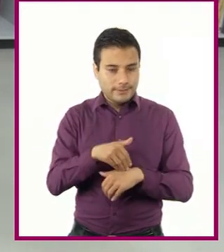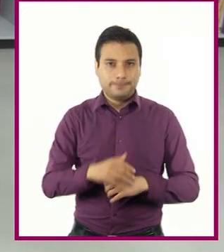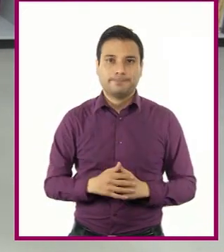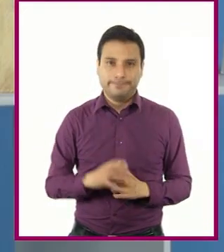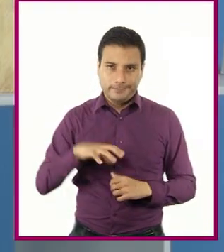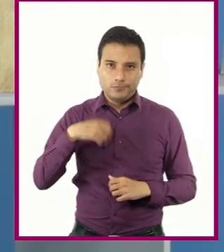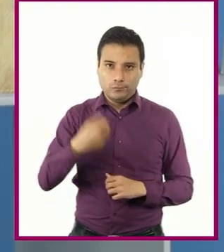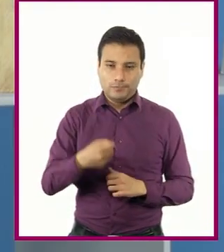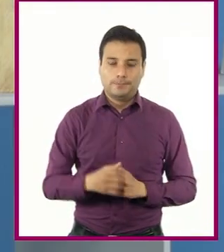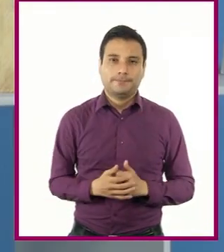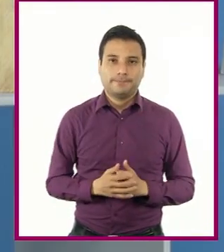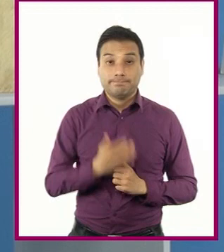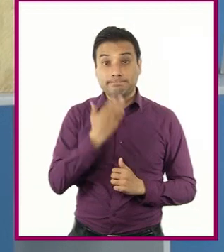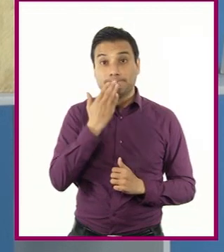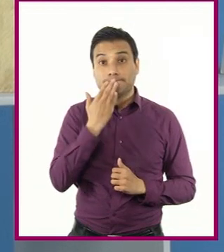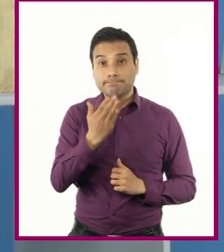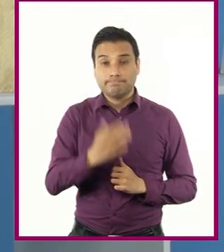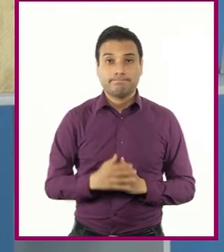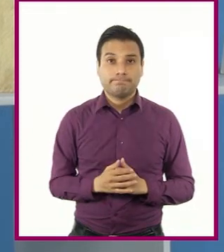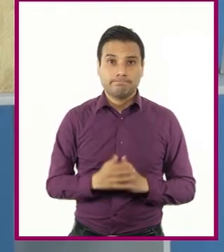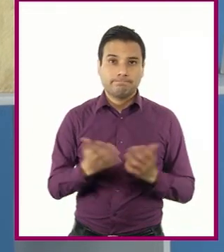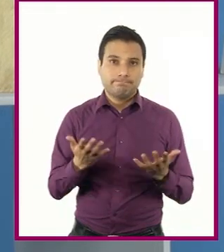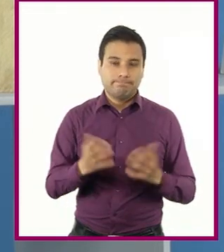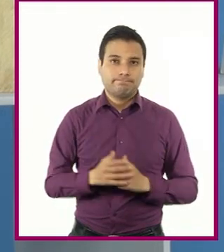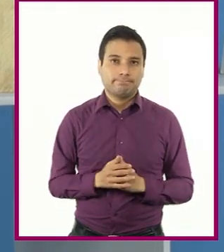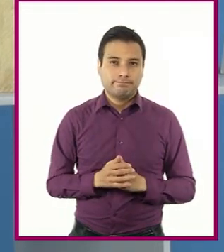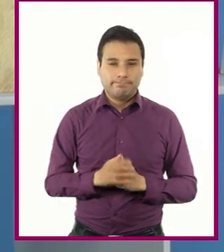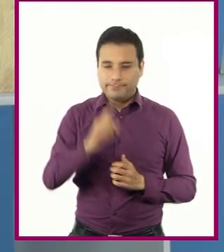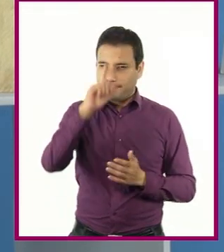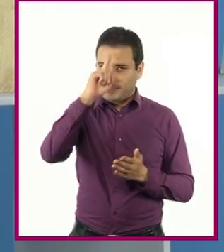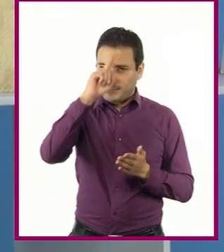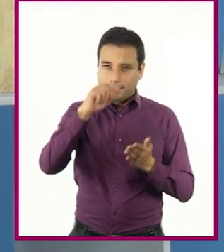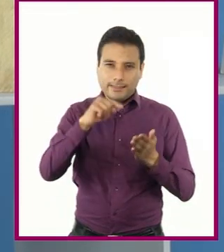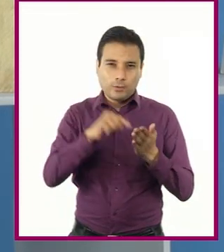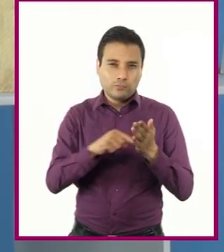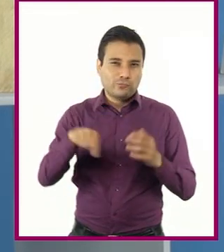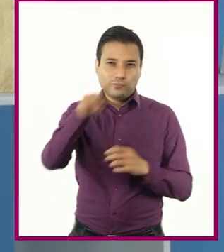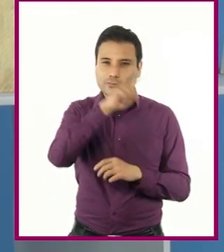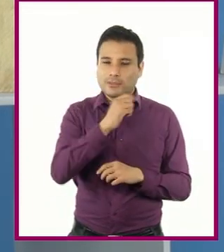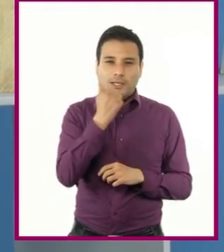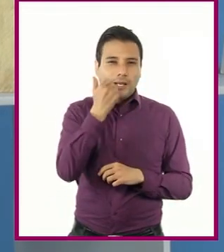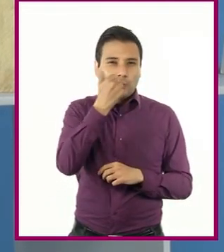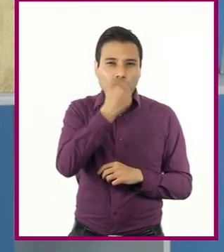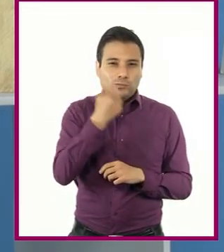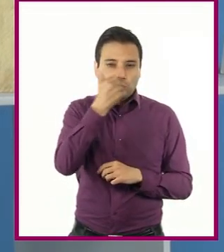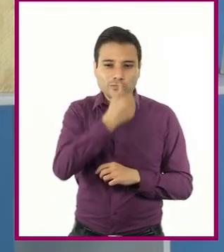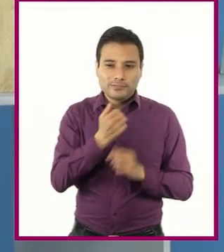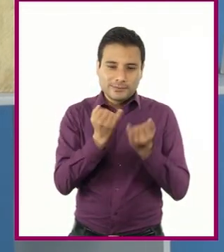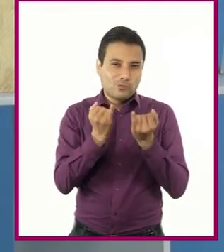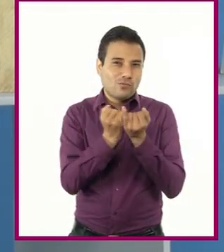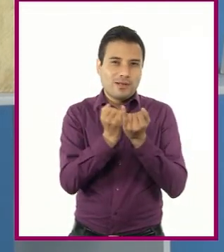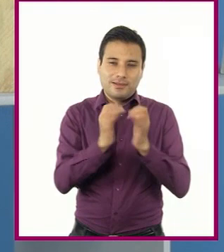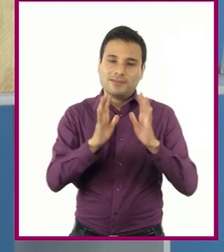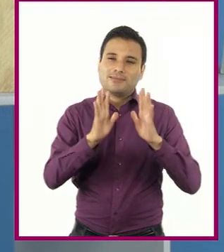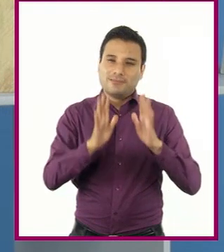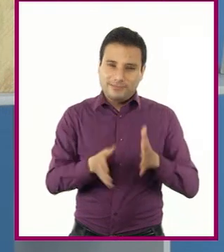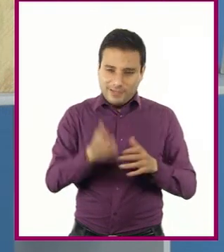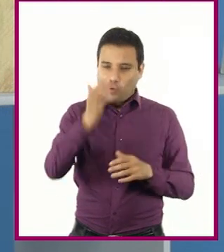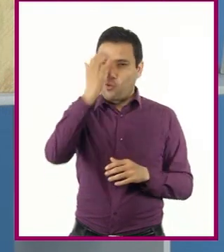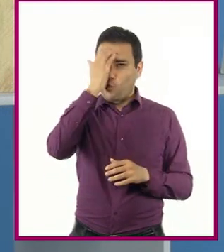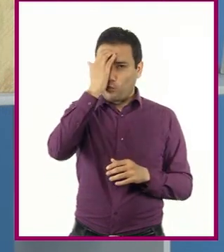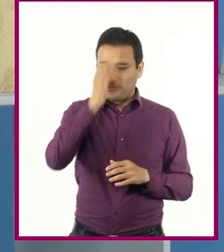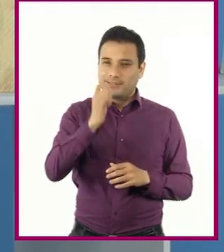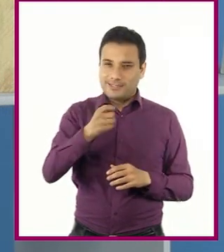bien. Así como nosotros, estoy seguro de que las alumnas y alumnos lograron caracterizar el Estado